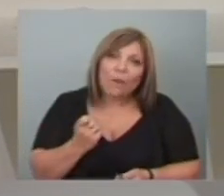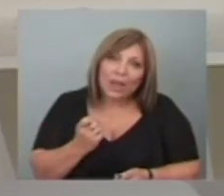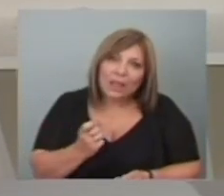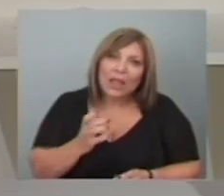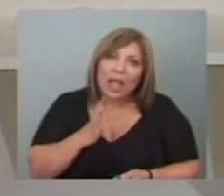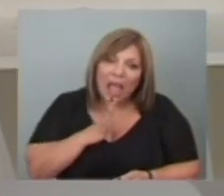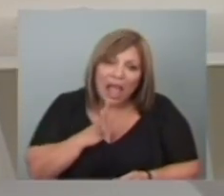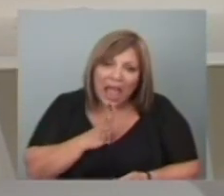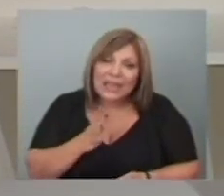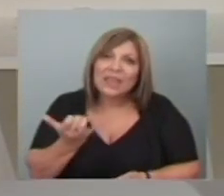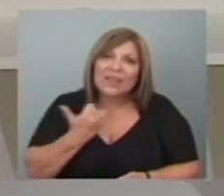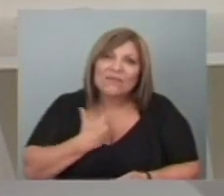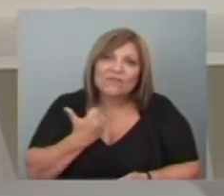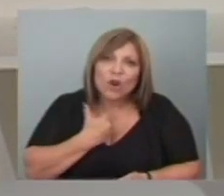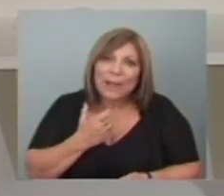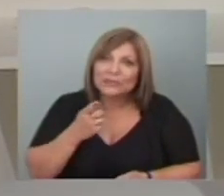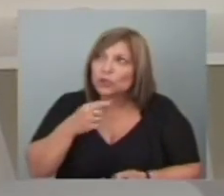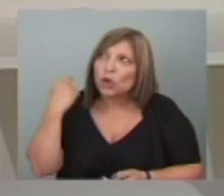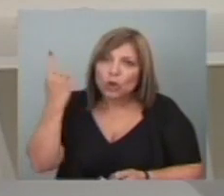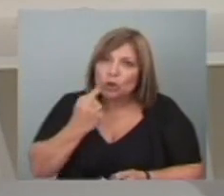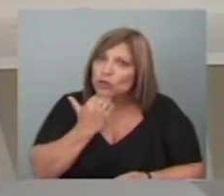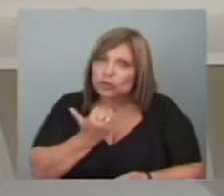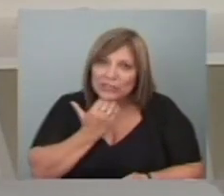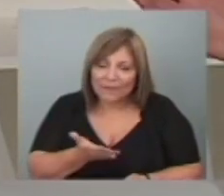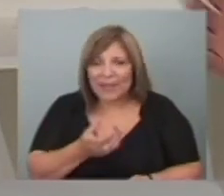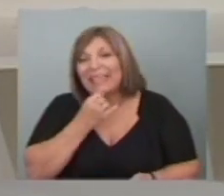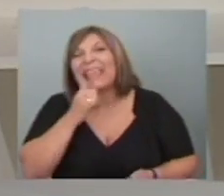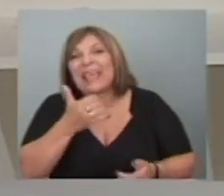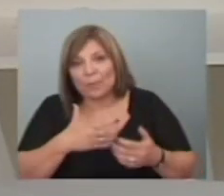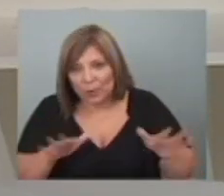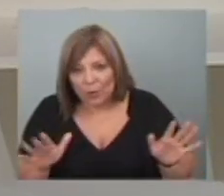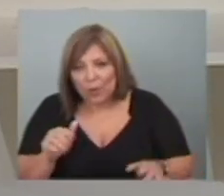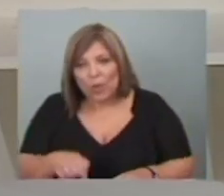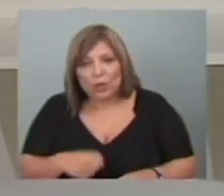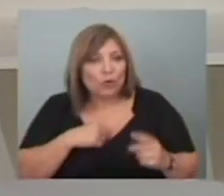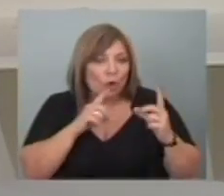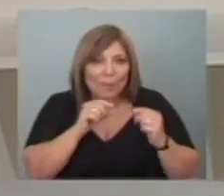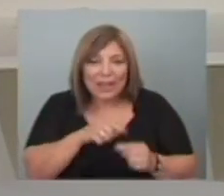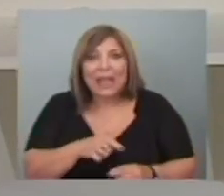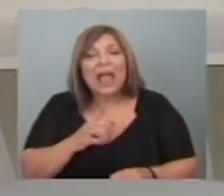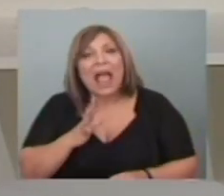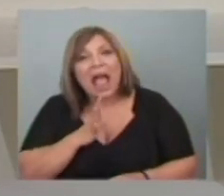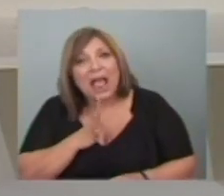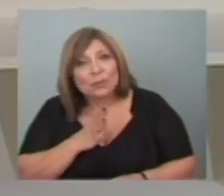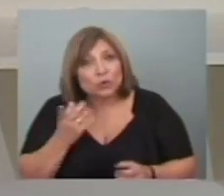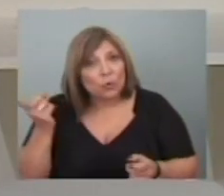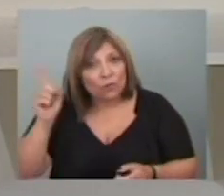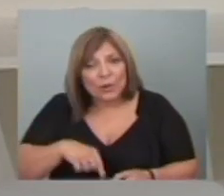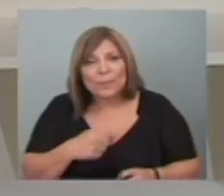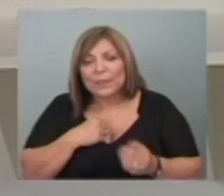hay información que no llega. Voy a dar un ejemplo que lo comentamos con Ana antes. Hay muchos detonados que